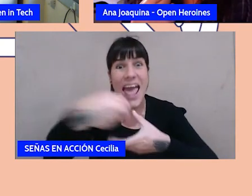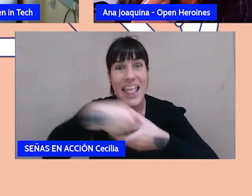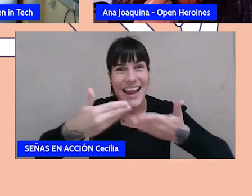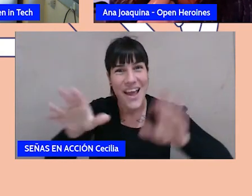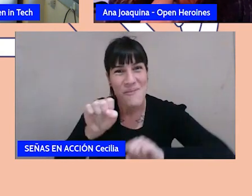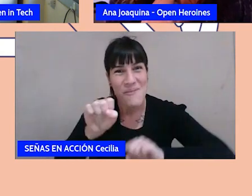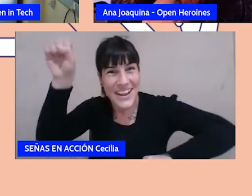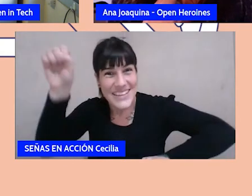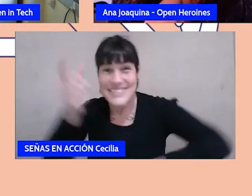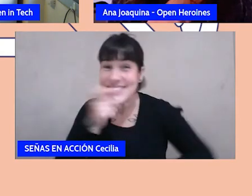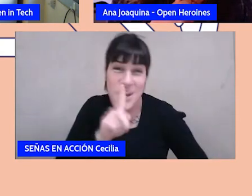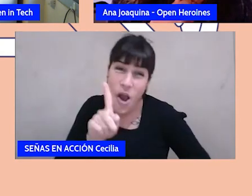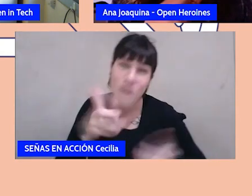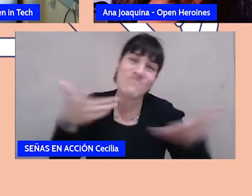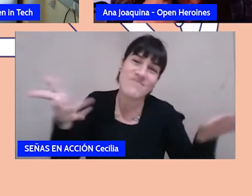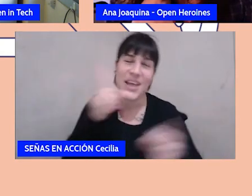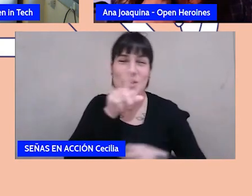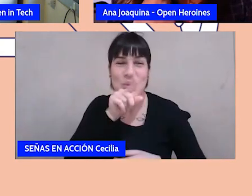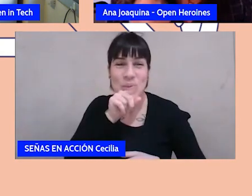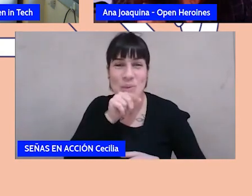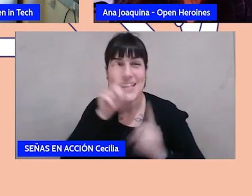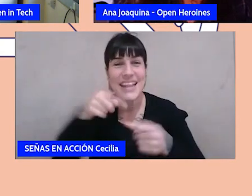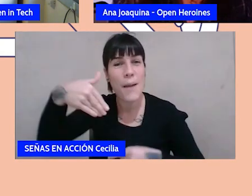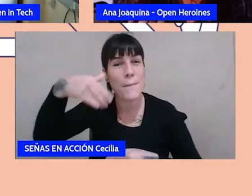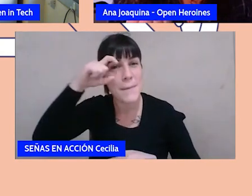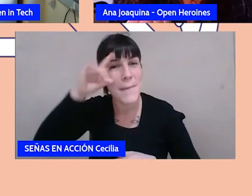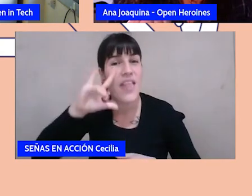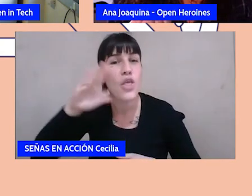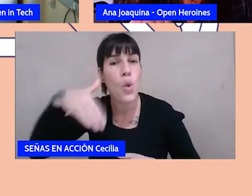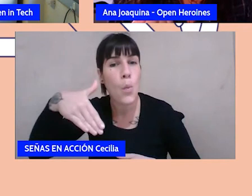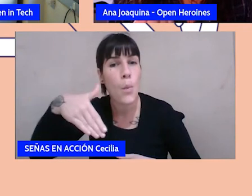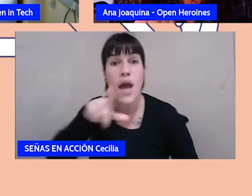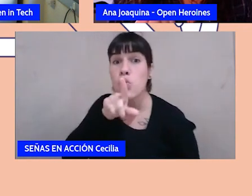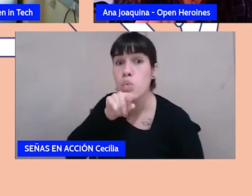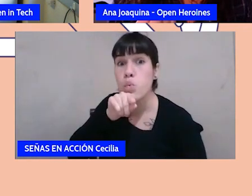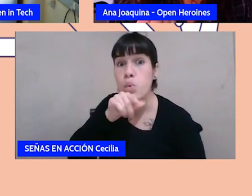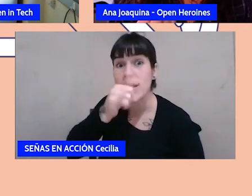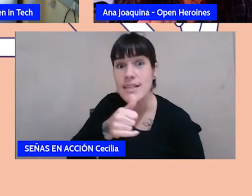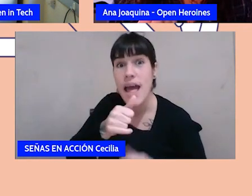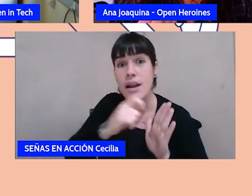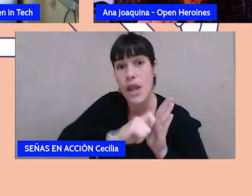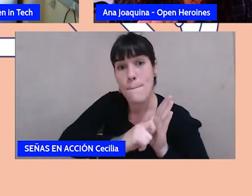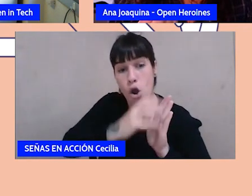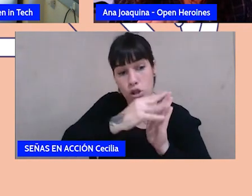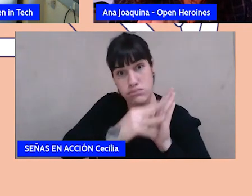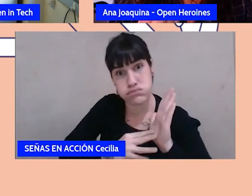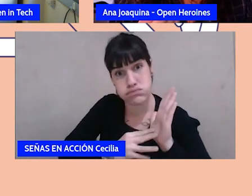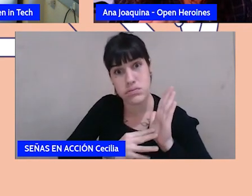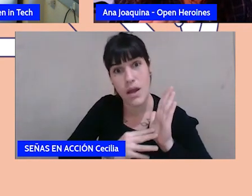Twitter y en Medium. En Twitter pueden encontrar el reporte, pero también pueden encontrarlo